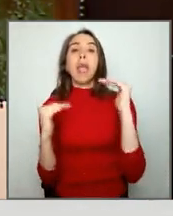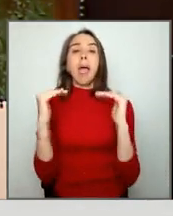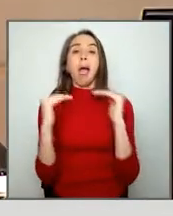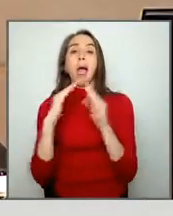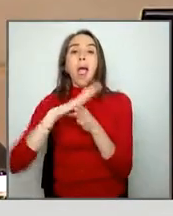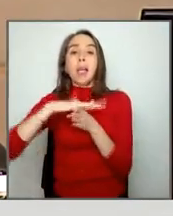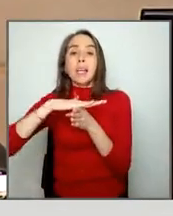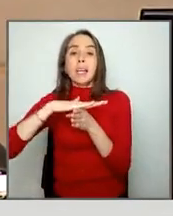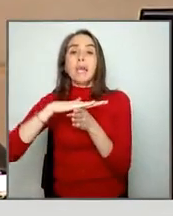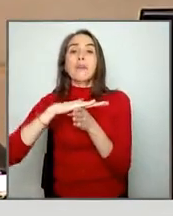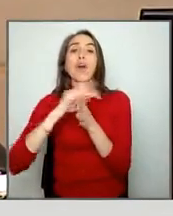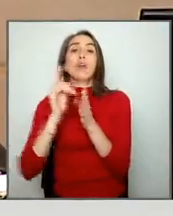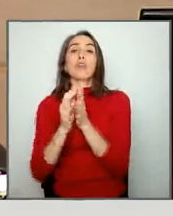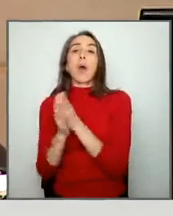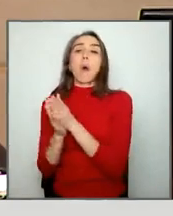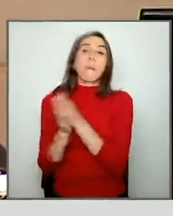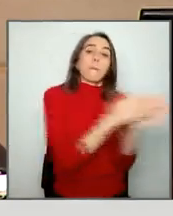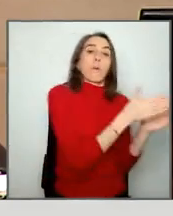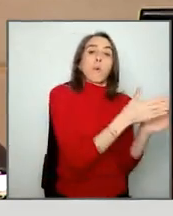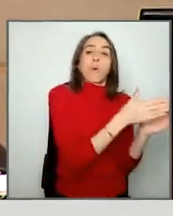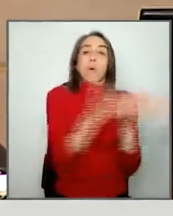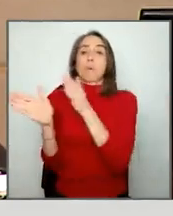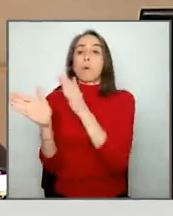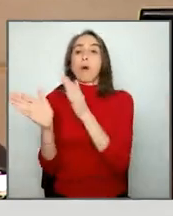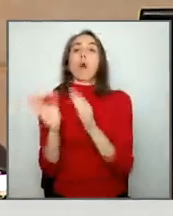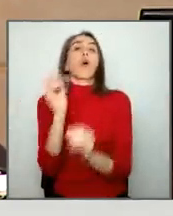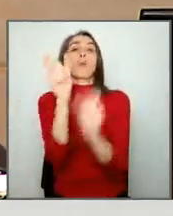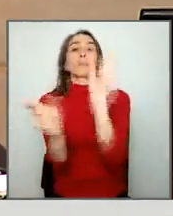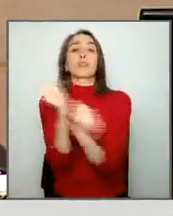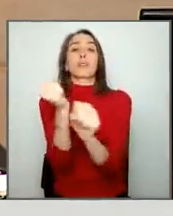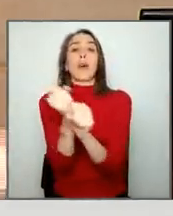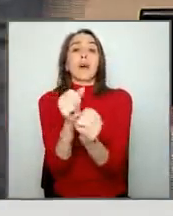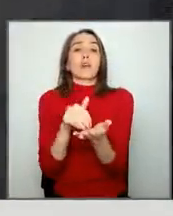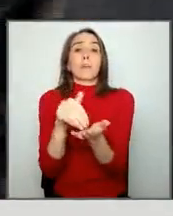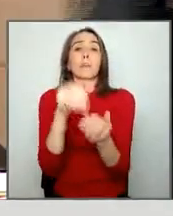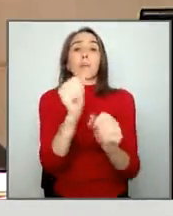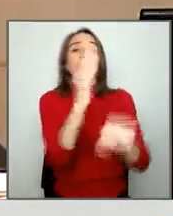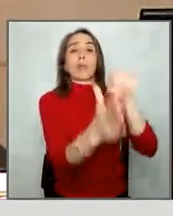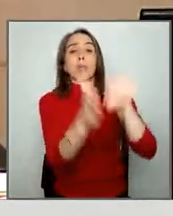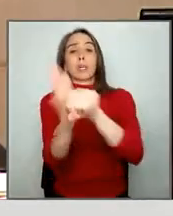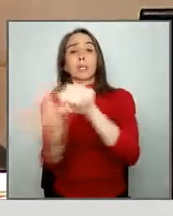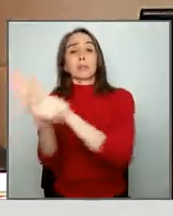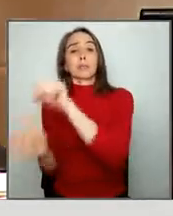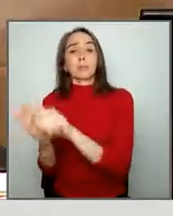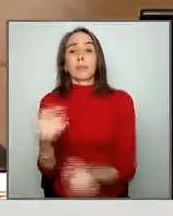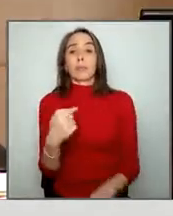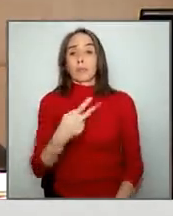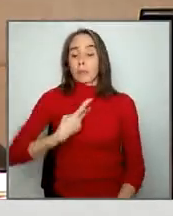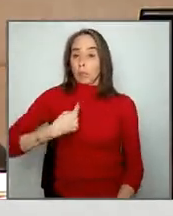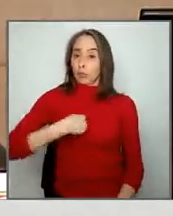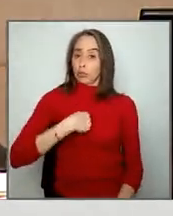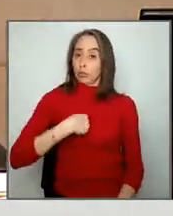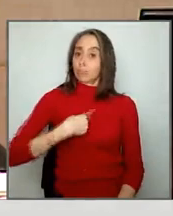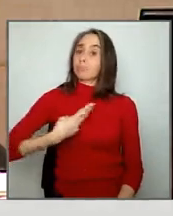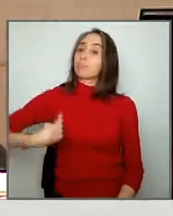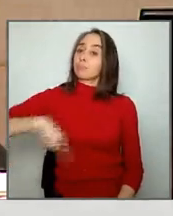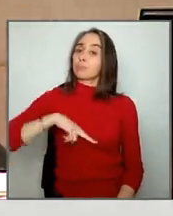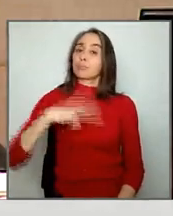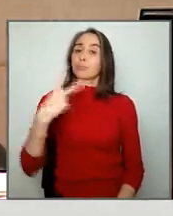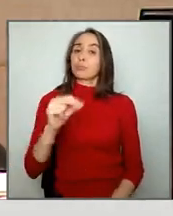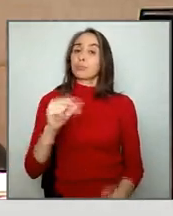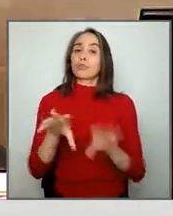sin afectar miles de puestos laborales en lo personal no estaremos de acuerdo con indicaciones